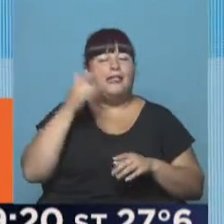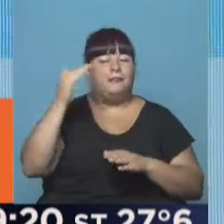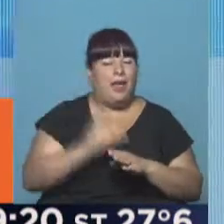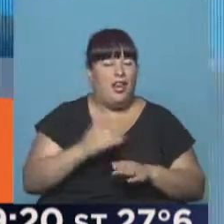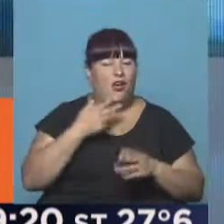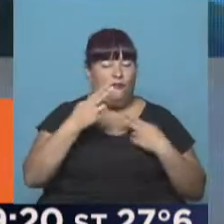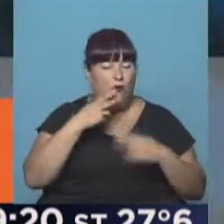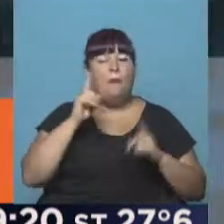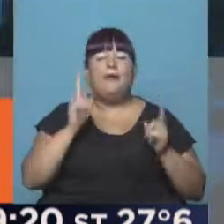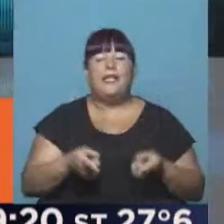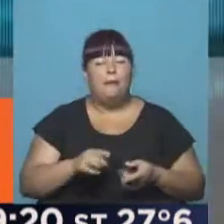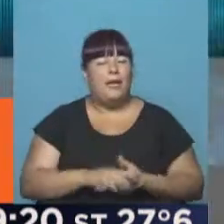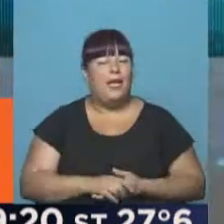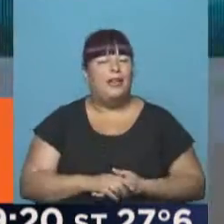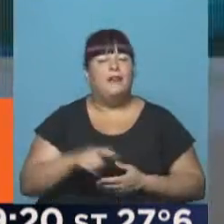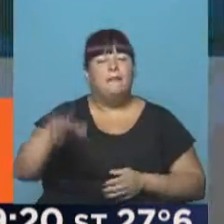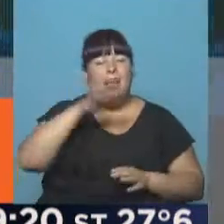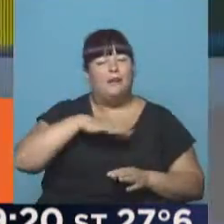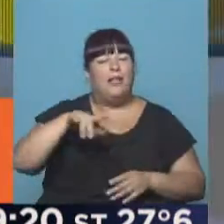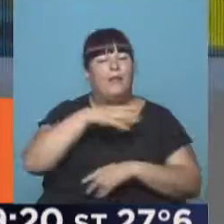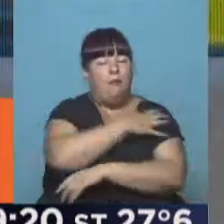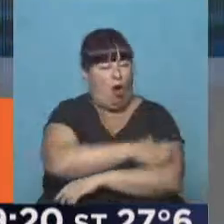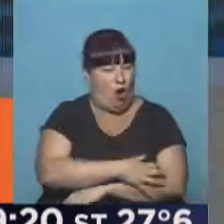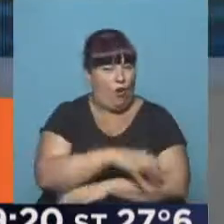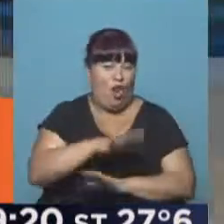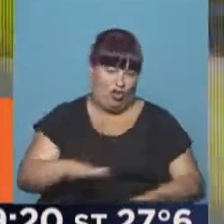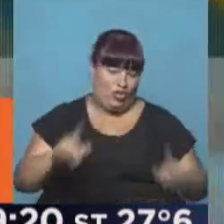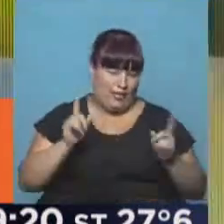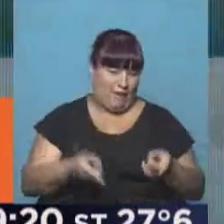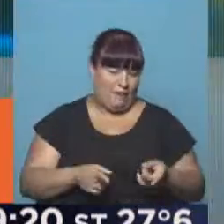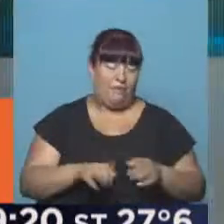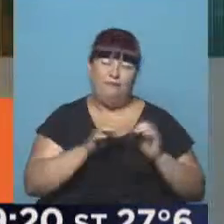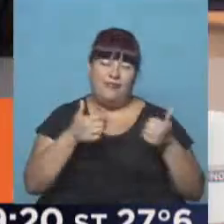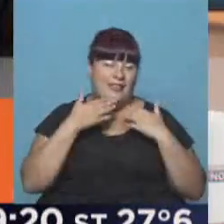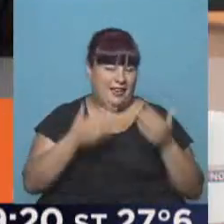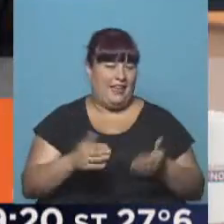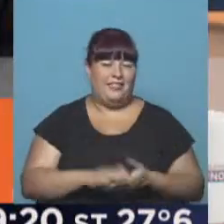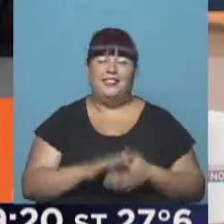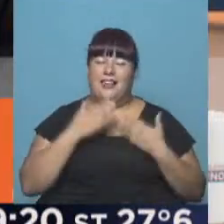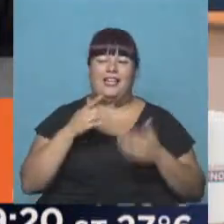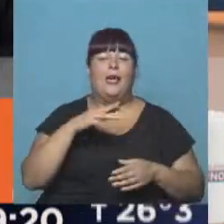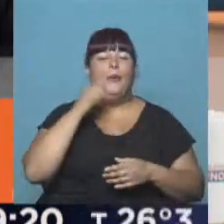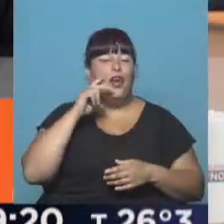el tabaquismo, pero especialmente en la población vulnerable y los chicos. Doctora. Gracias, doctora. Verónica Schoch, muchas gracias.